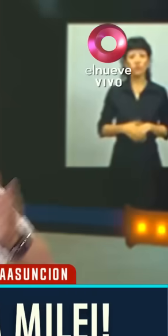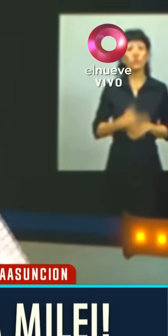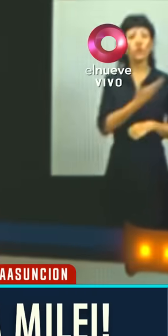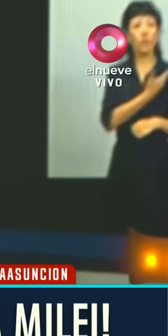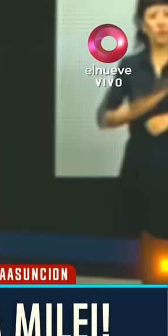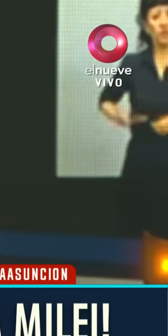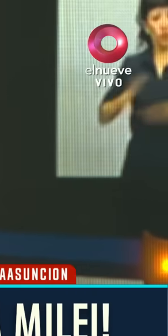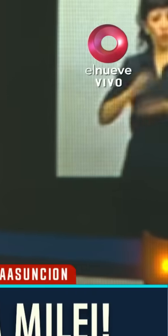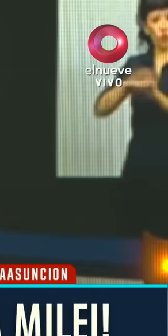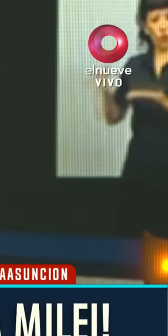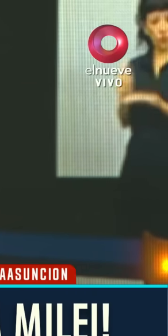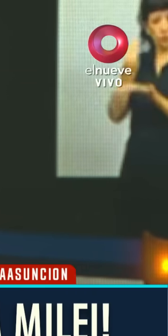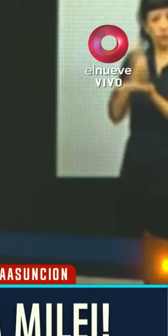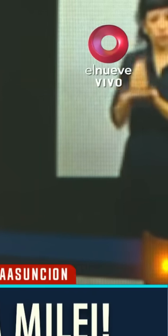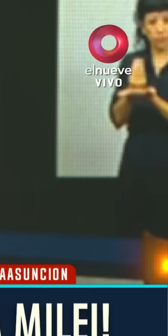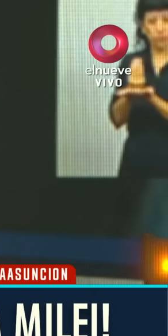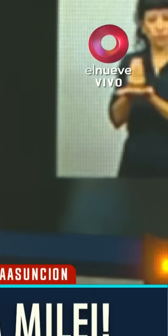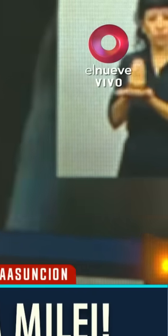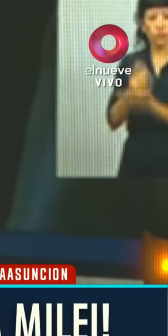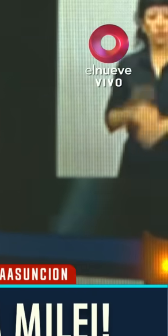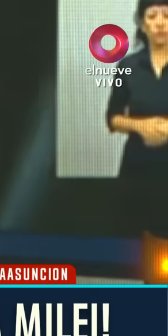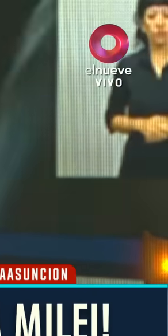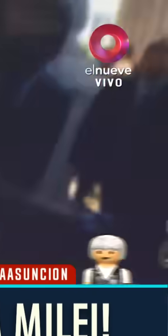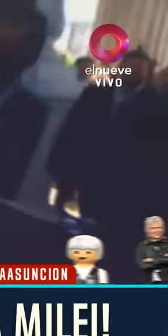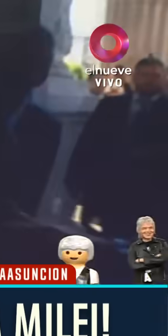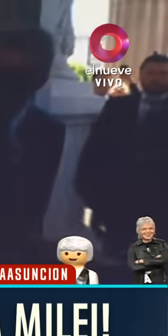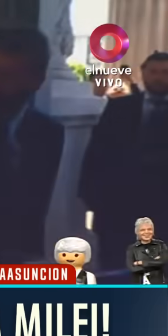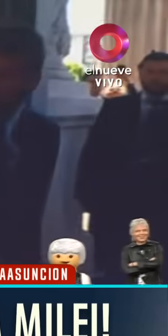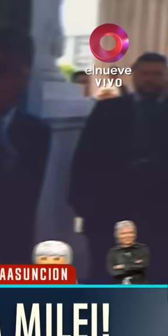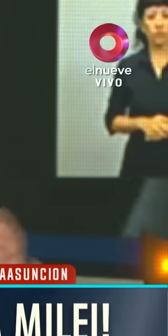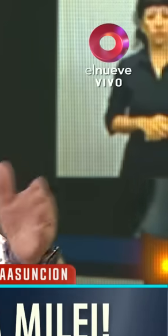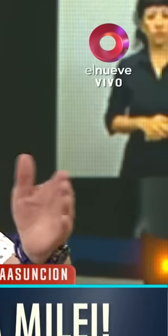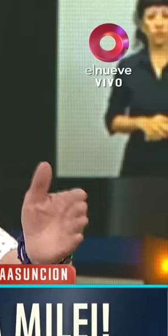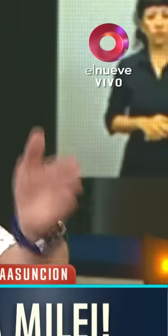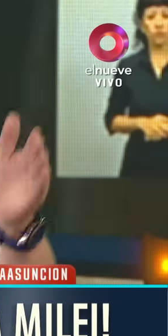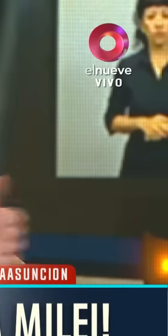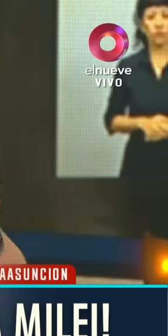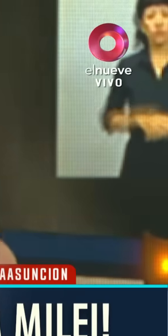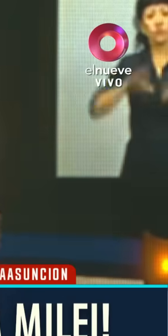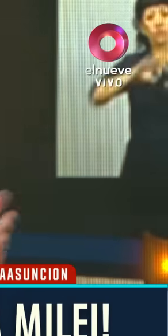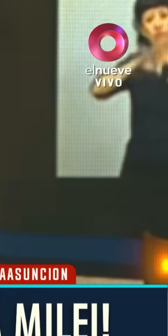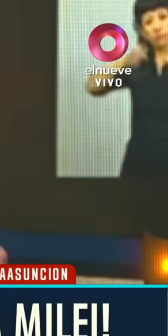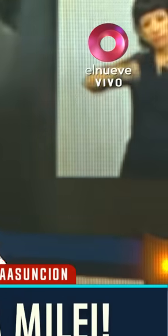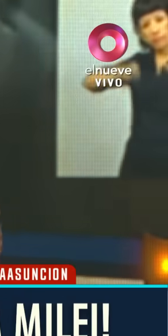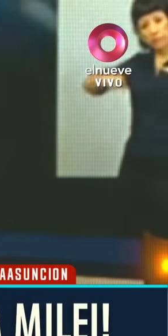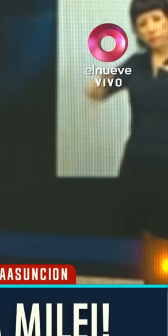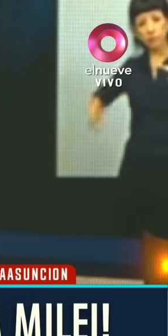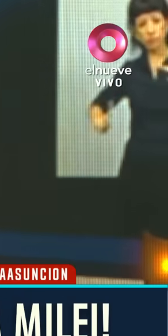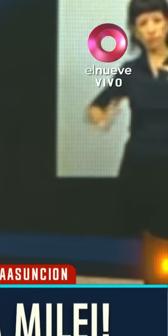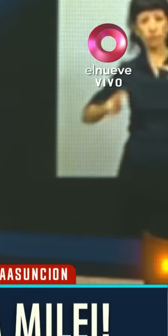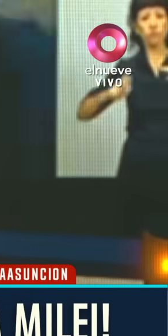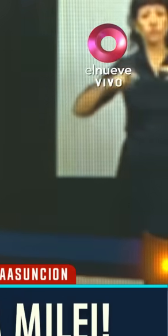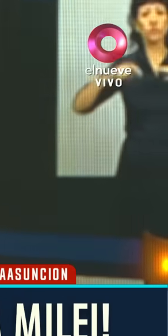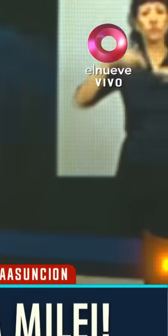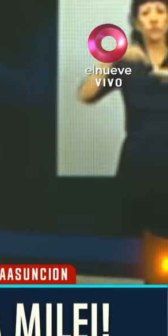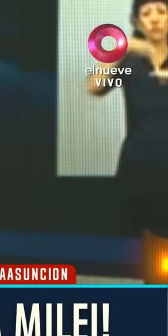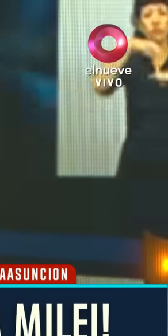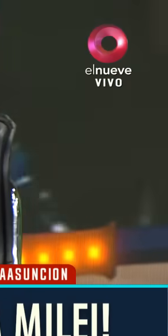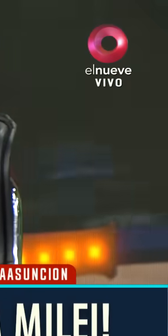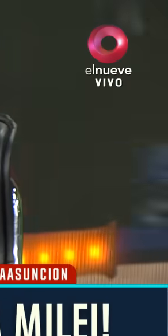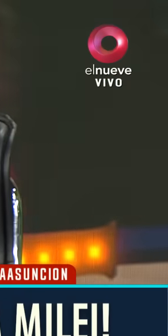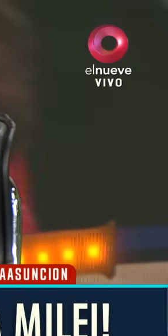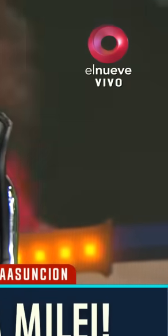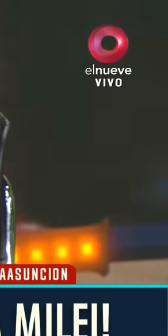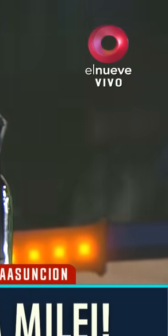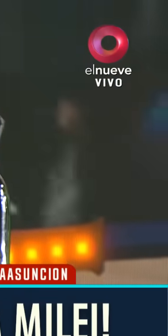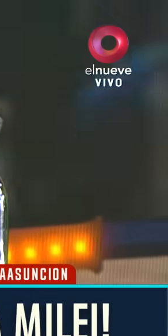parte interesada, digo. Y es peruca, es peruca, la verdad. No, está, no, con, está casada con un abogado, está de novia. No, tenés que estar